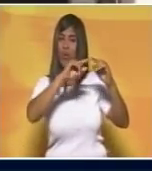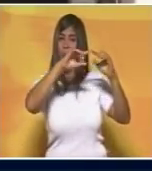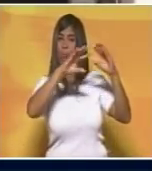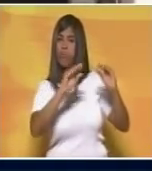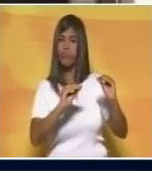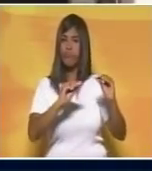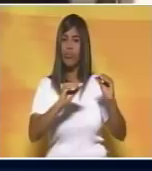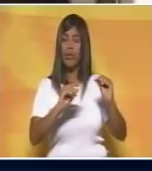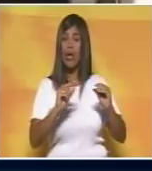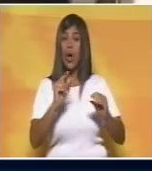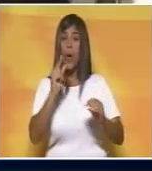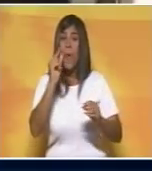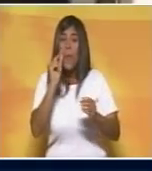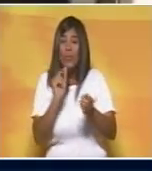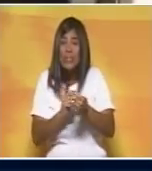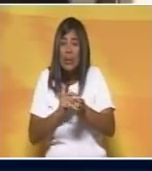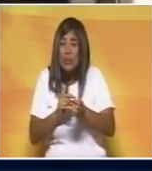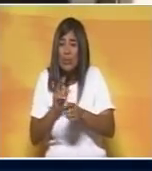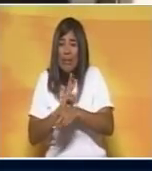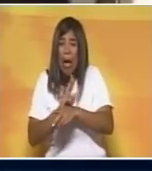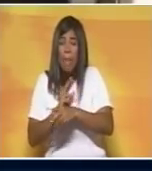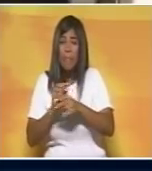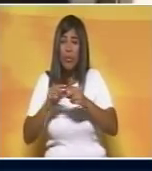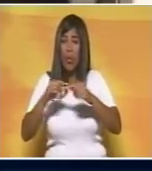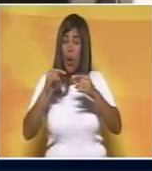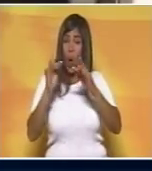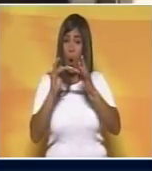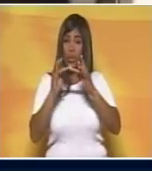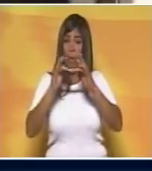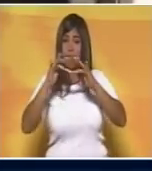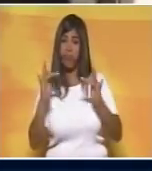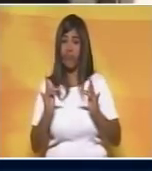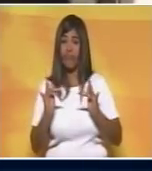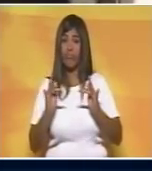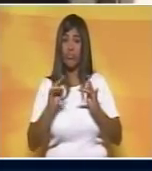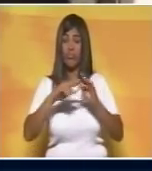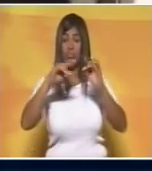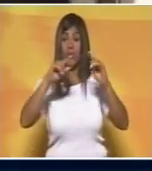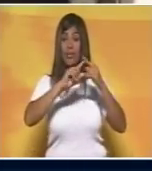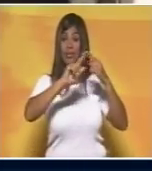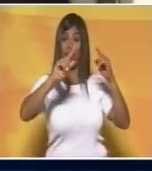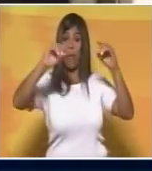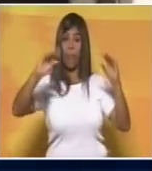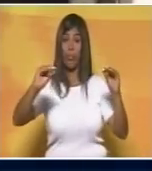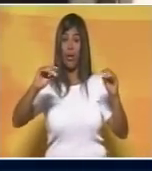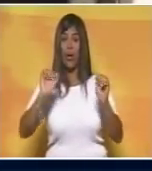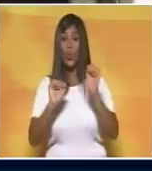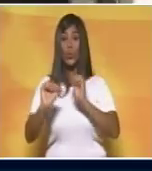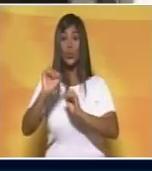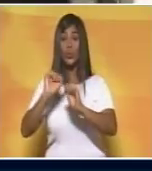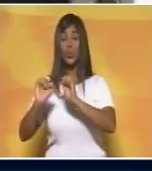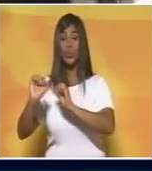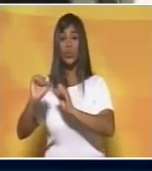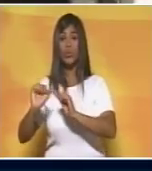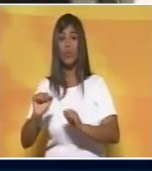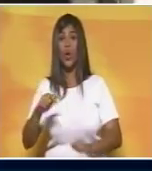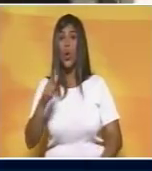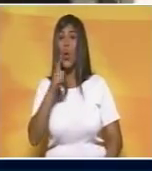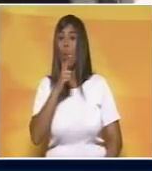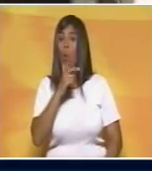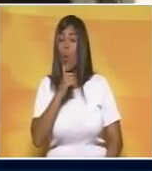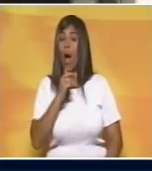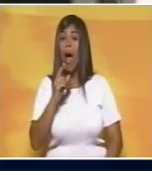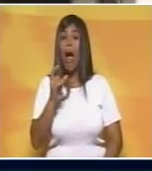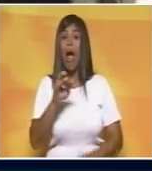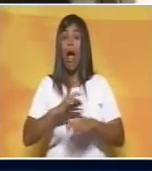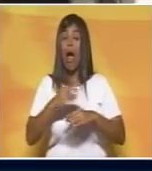en milisegundos se desconecta el sistema para protegerlo. O sea, acá no hubo